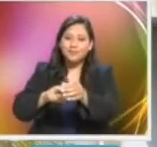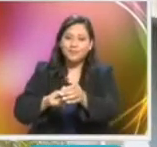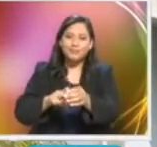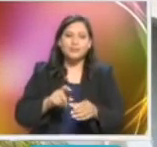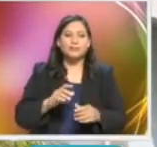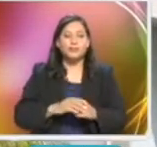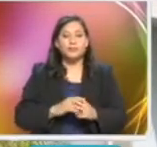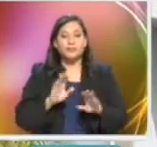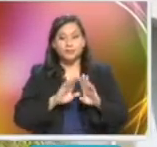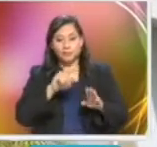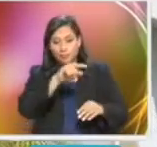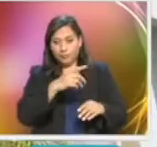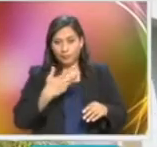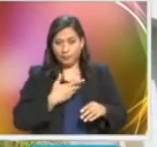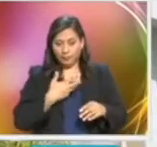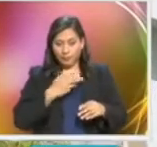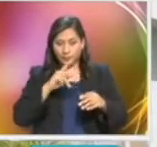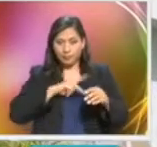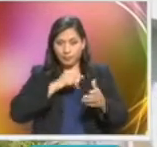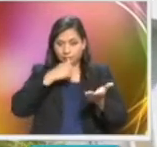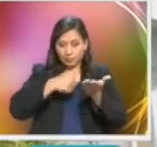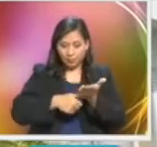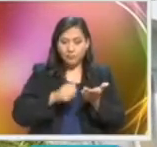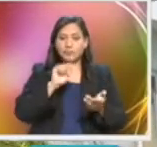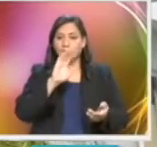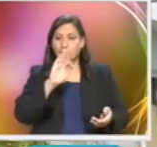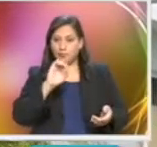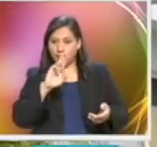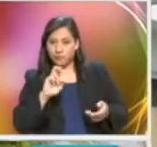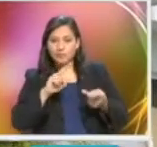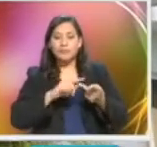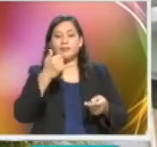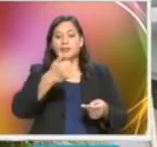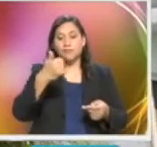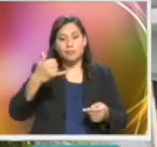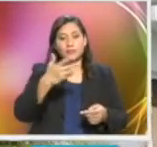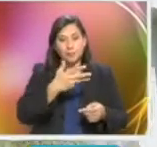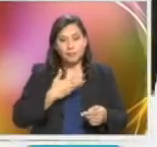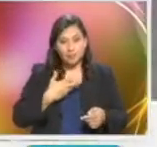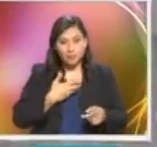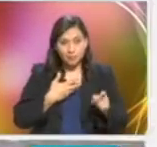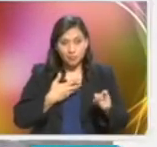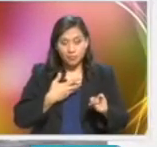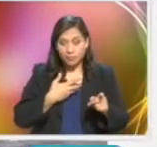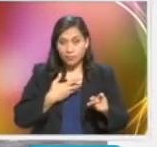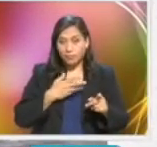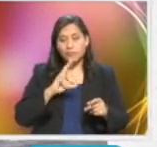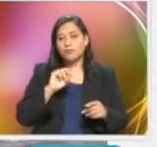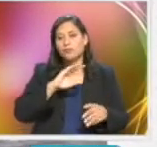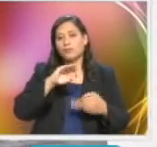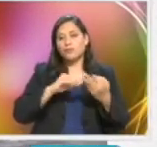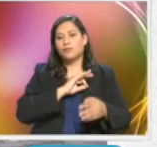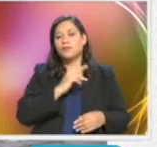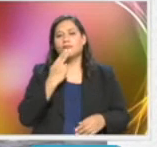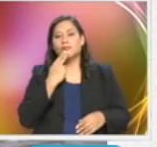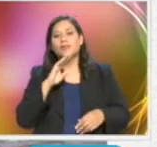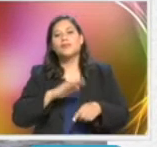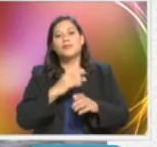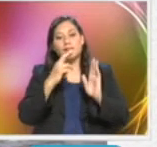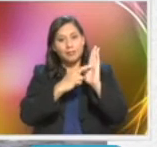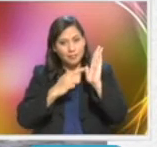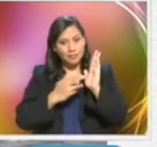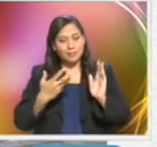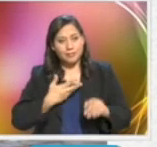total del monto que viene ahí en tu estado de cuenta de Afore, de que si del Infonavit tienes tanto, no todo lo podrías usar porque hay varias condiciones y hay